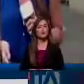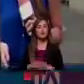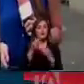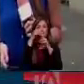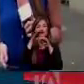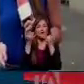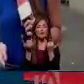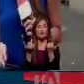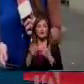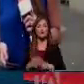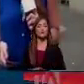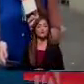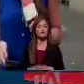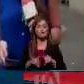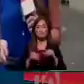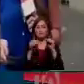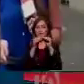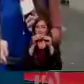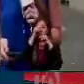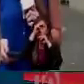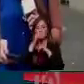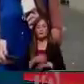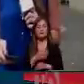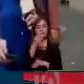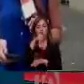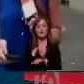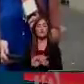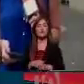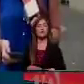Es lo que puedo informarles a esta hora de la tarde. Ustedes tienen más en estudios. Buenas tardes. Buenas tardes, Vale.